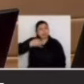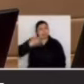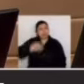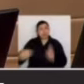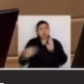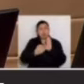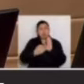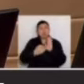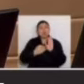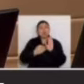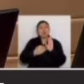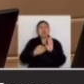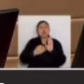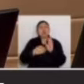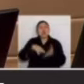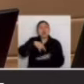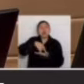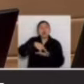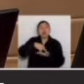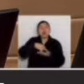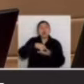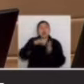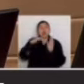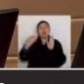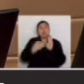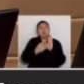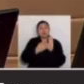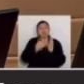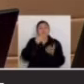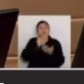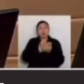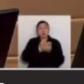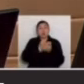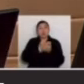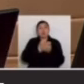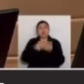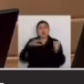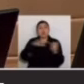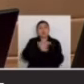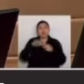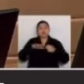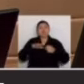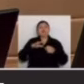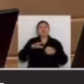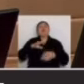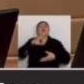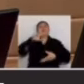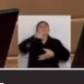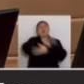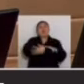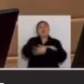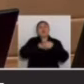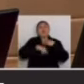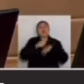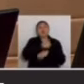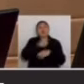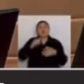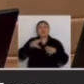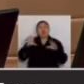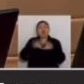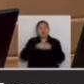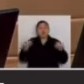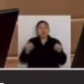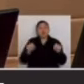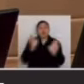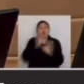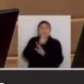cierto control cuando ocurren escándalos, como el caso Fundaciones en la región de Antofagasta, y donde todos se ponen de acuerdo para tapar. Hoy